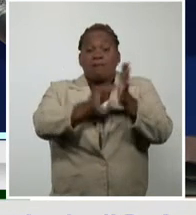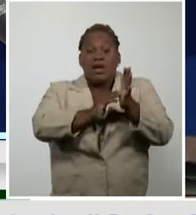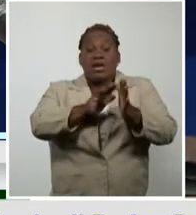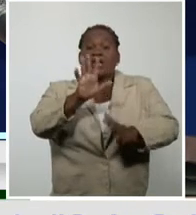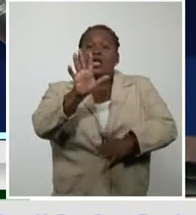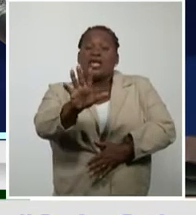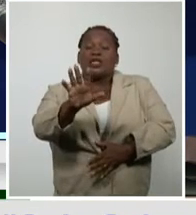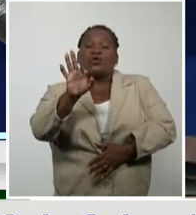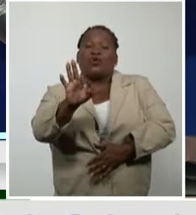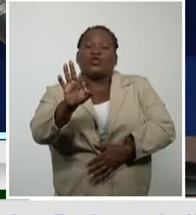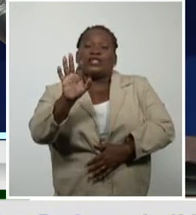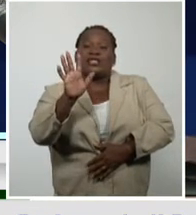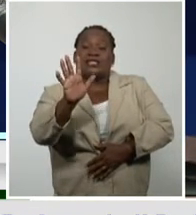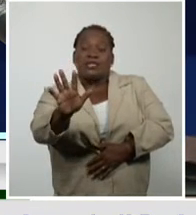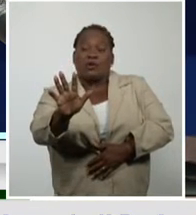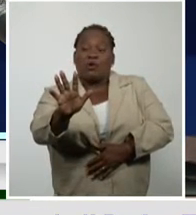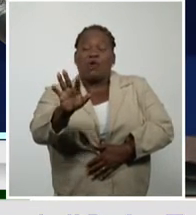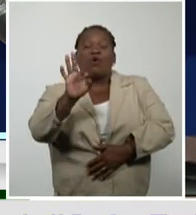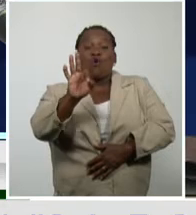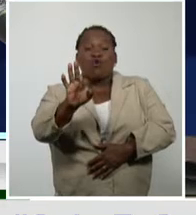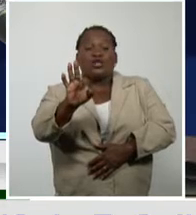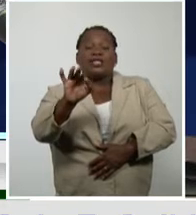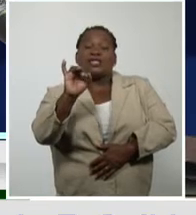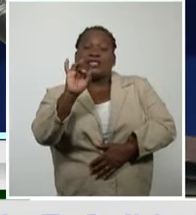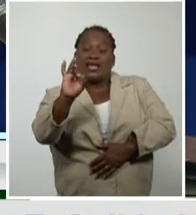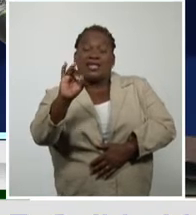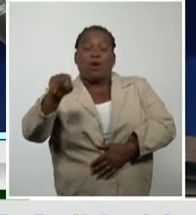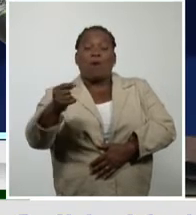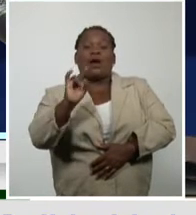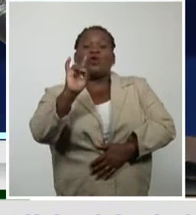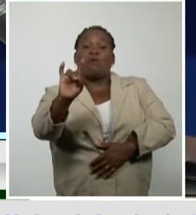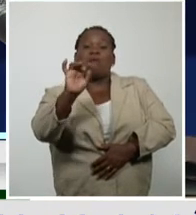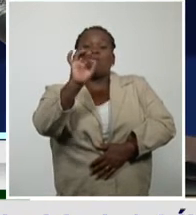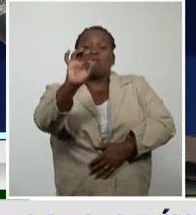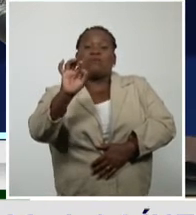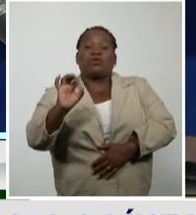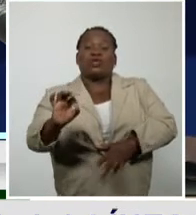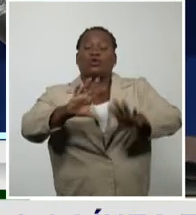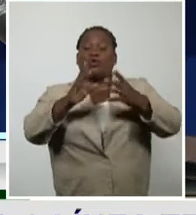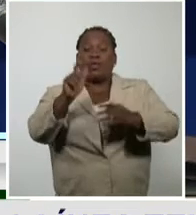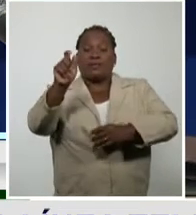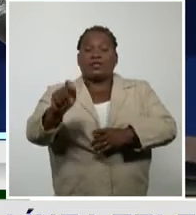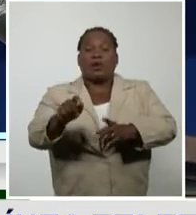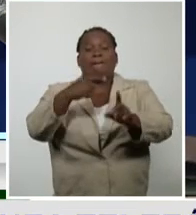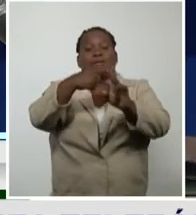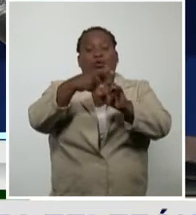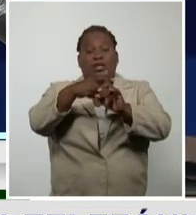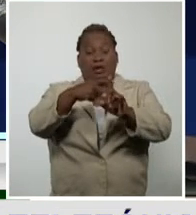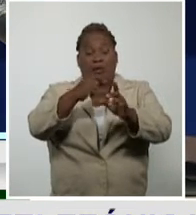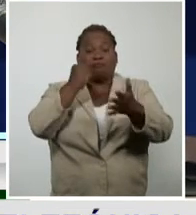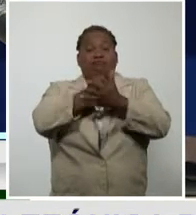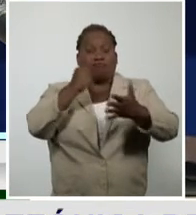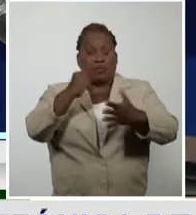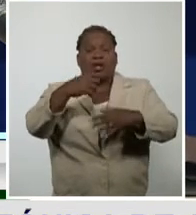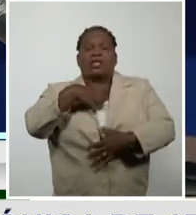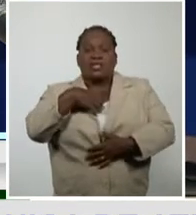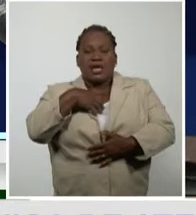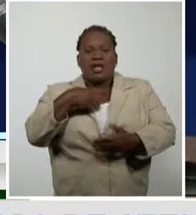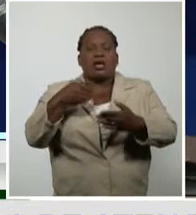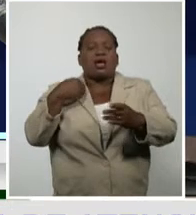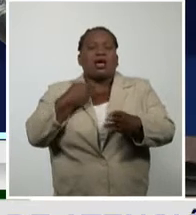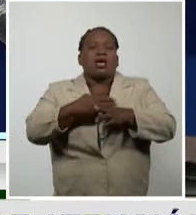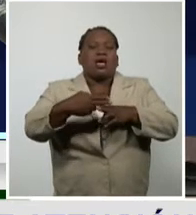1.585, o sea, el 87,9% de todos los casos que se han confirmado han tenido como antecedente el